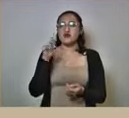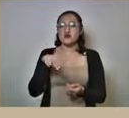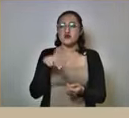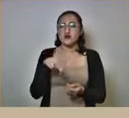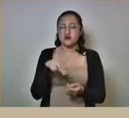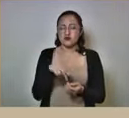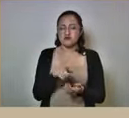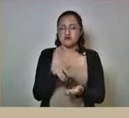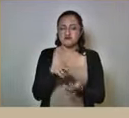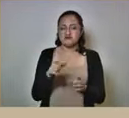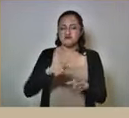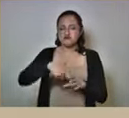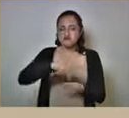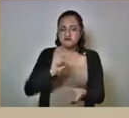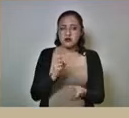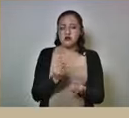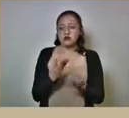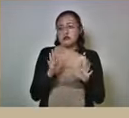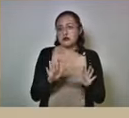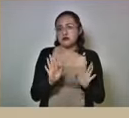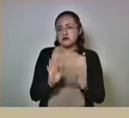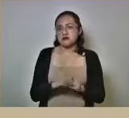menos. Lleva lenteja,